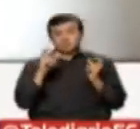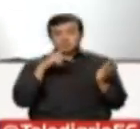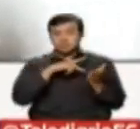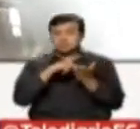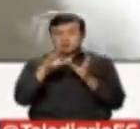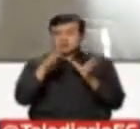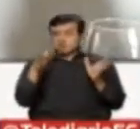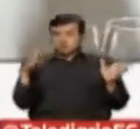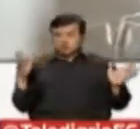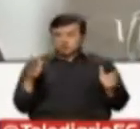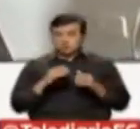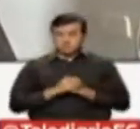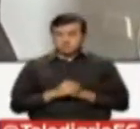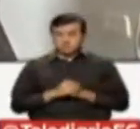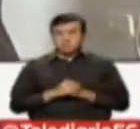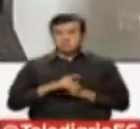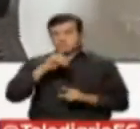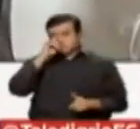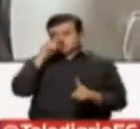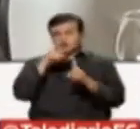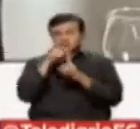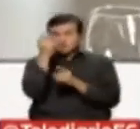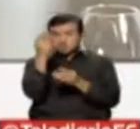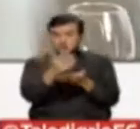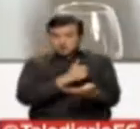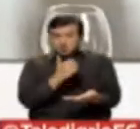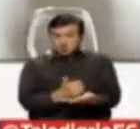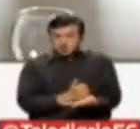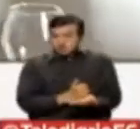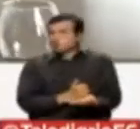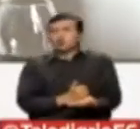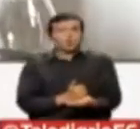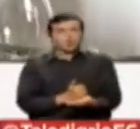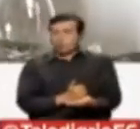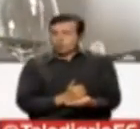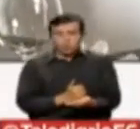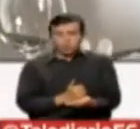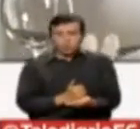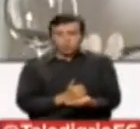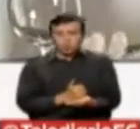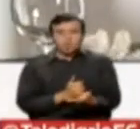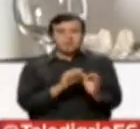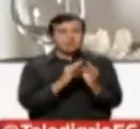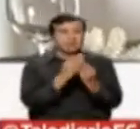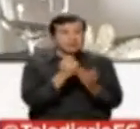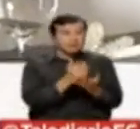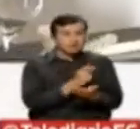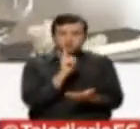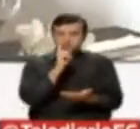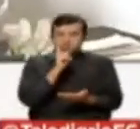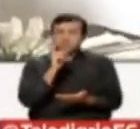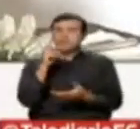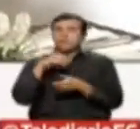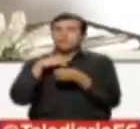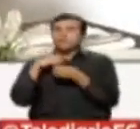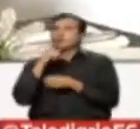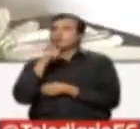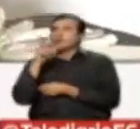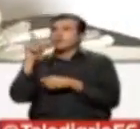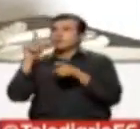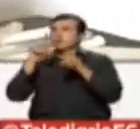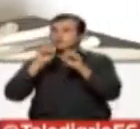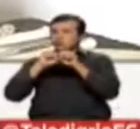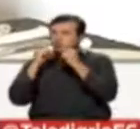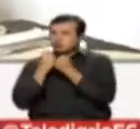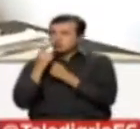el objetivo no es realmente recaudar fondos si por parte de las familias el objetivo más bien es recaudar fondos por parte de la